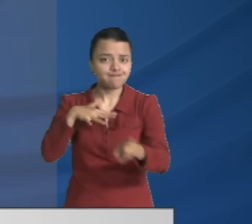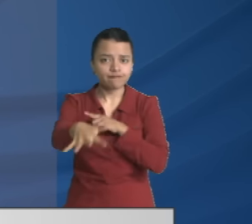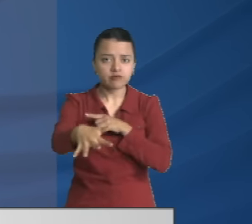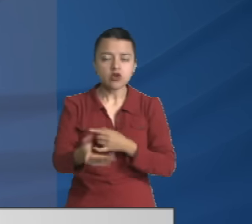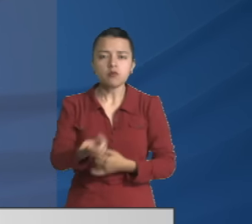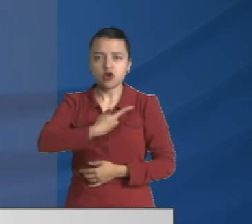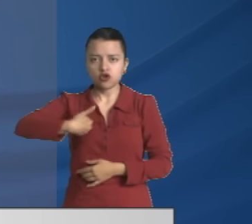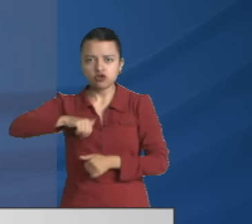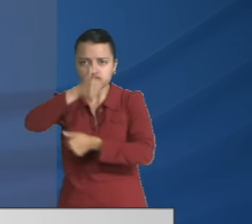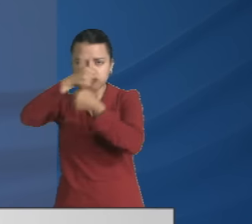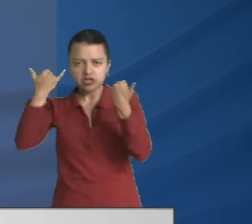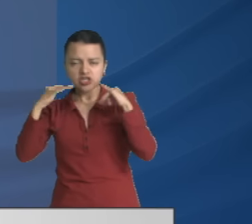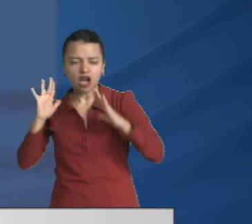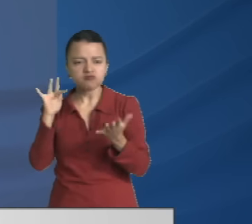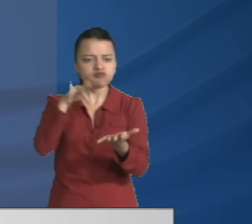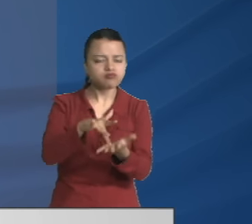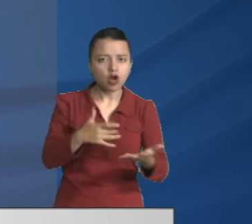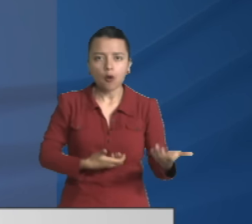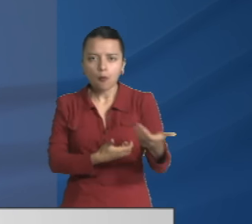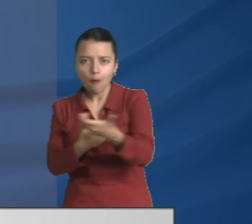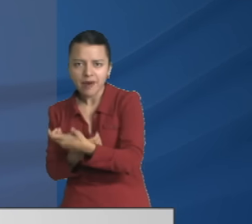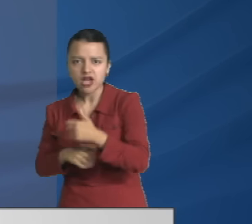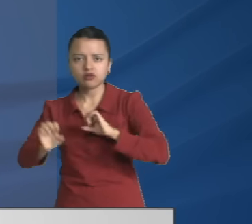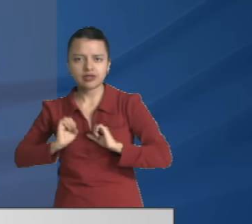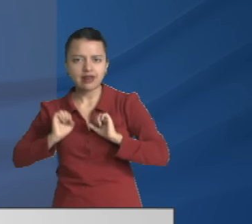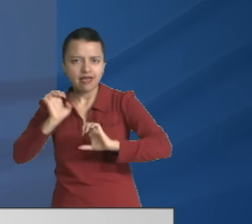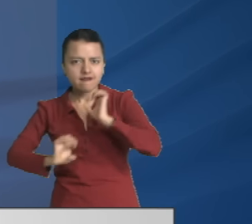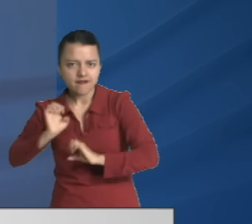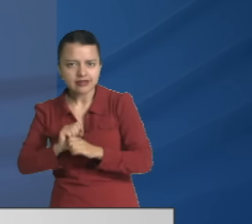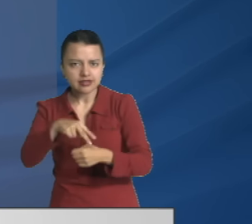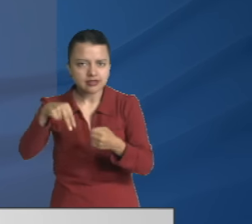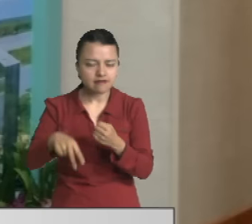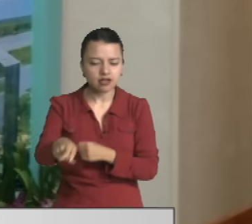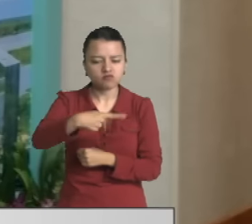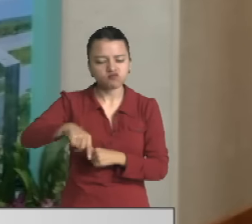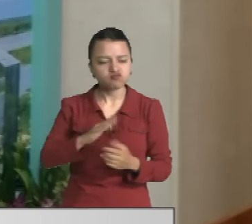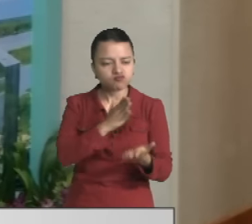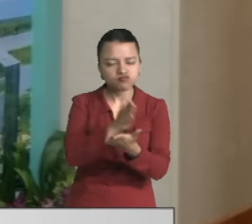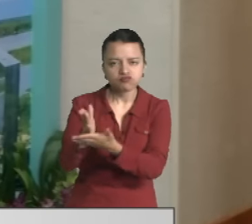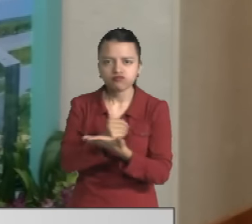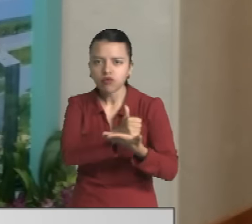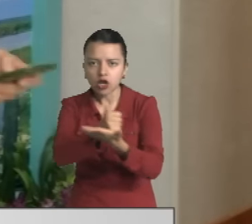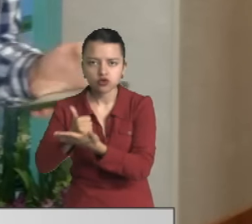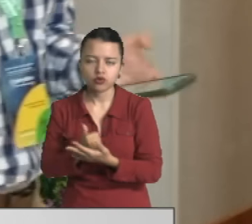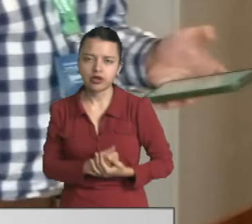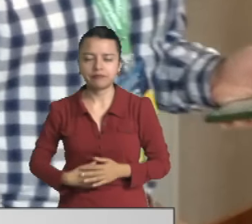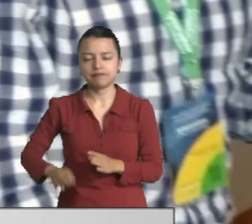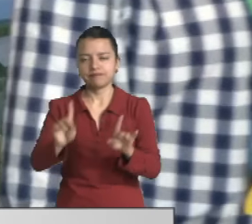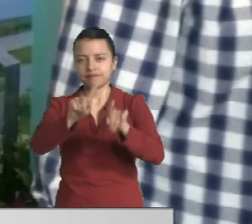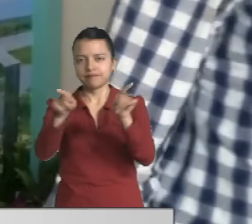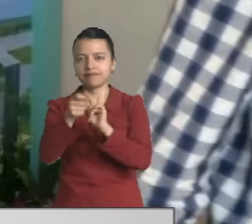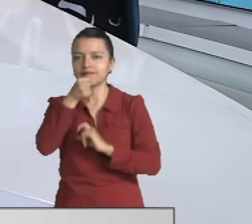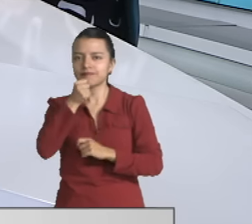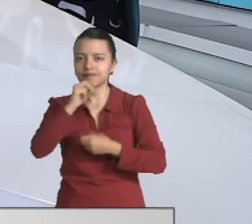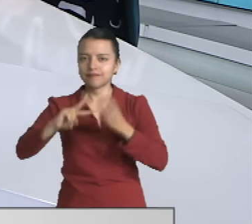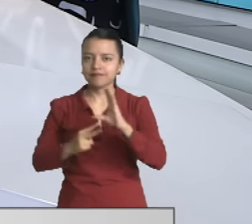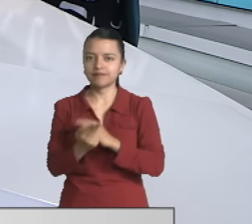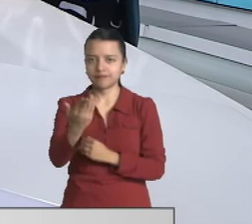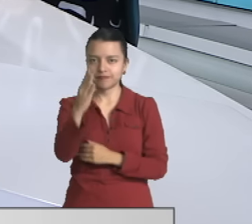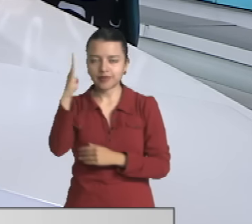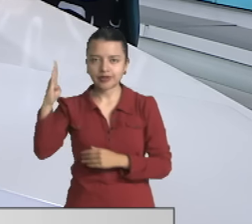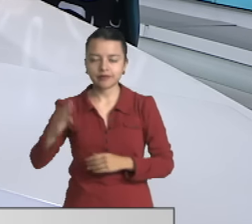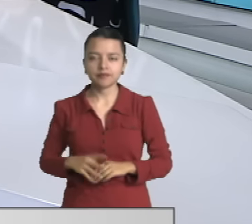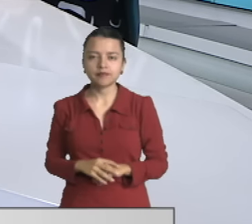emergencia por parte del Cuerpo de Bomberos de Galapa y la Defensa Civil del Atlántico. Noticias desde Barranquilla con Jorge